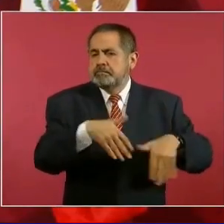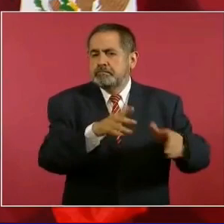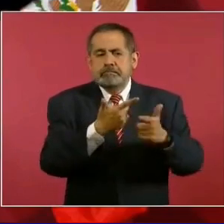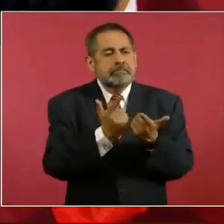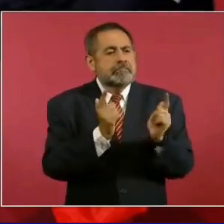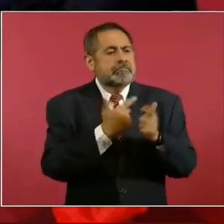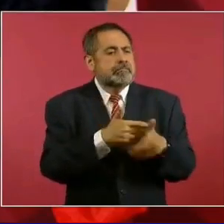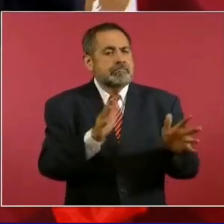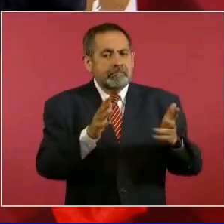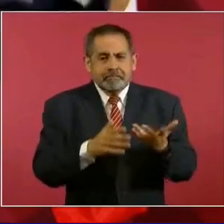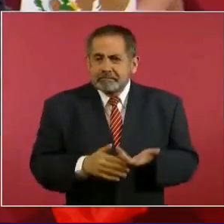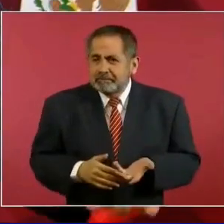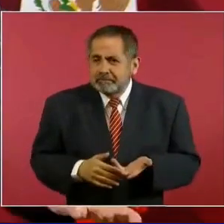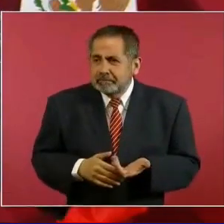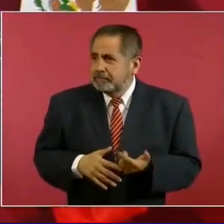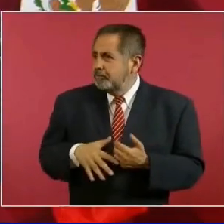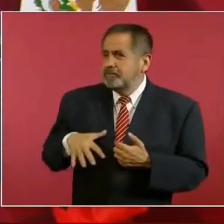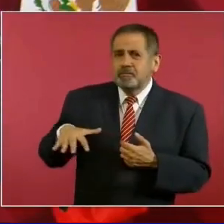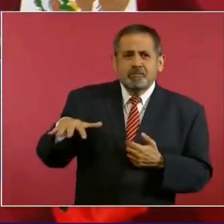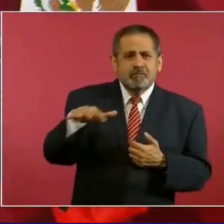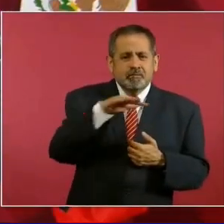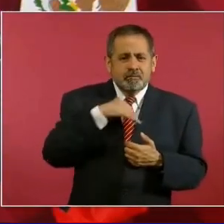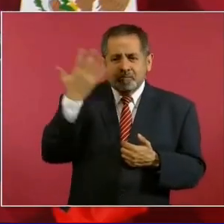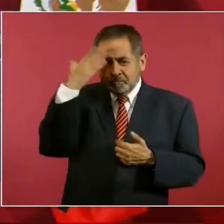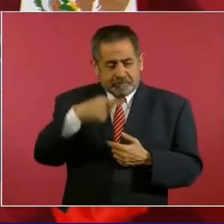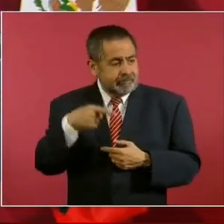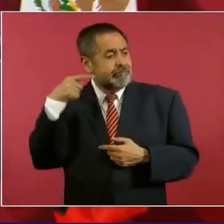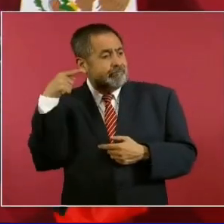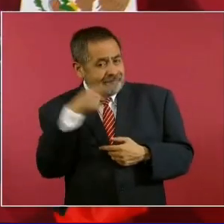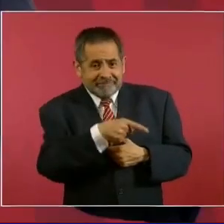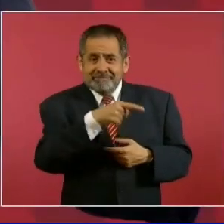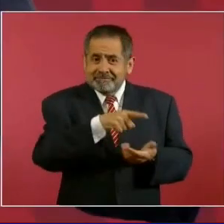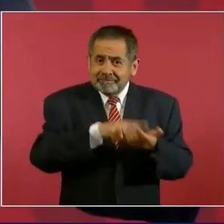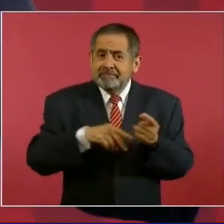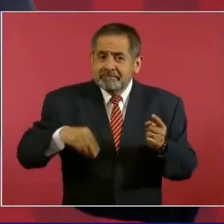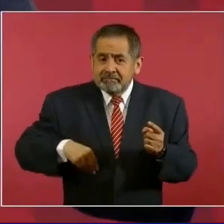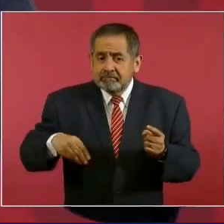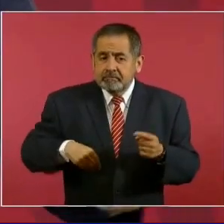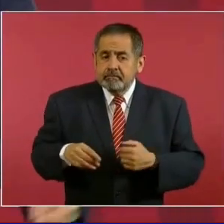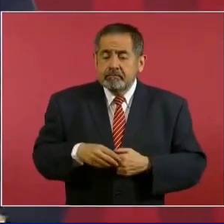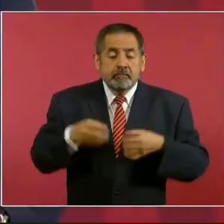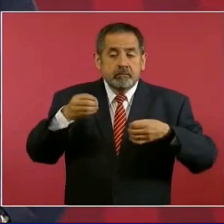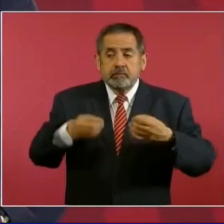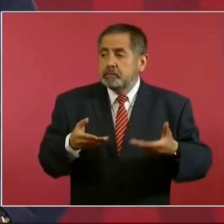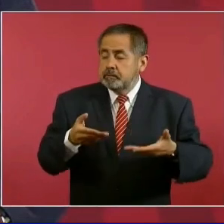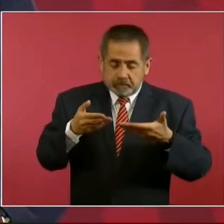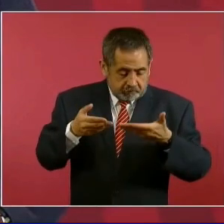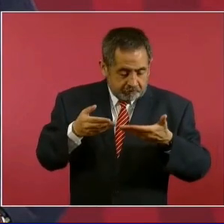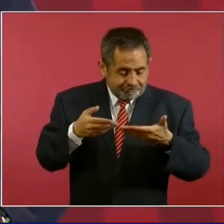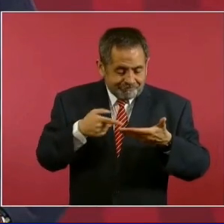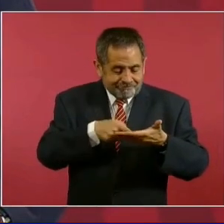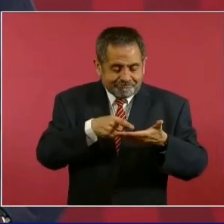cuando es un caso de dominio público.